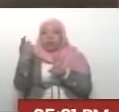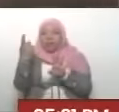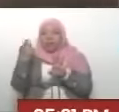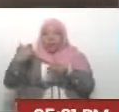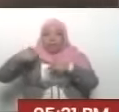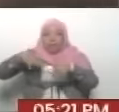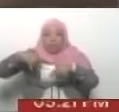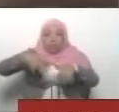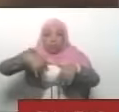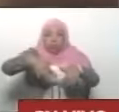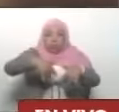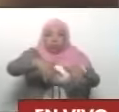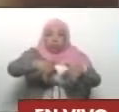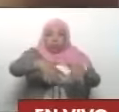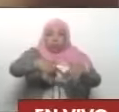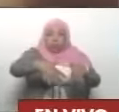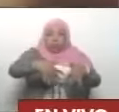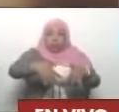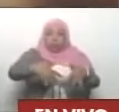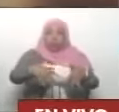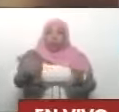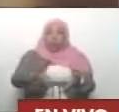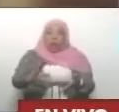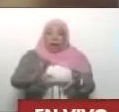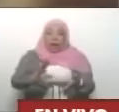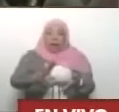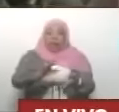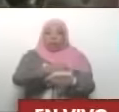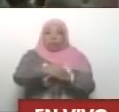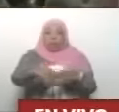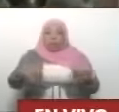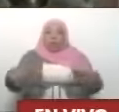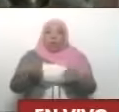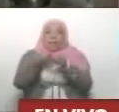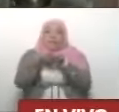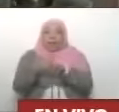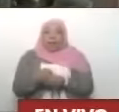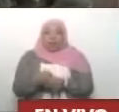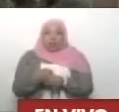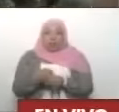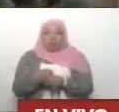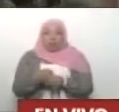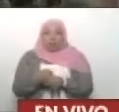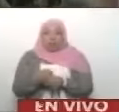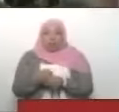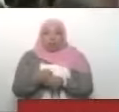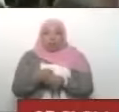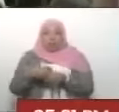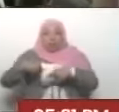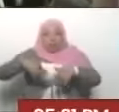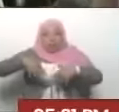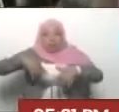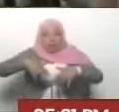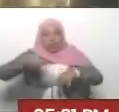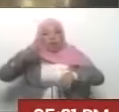movilizándose de punta a punta en la ciudad. Todavía estaban llegando las caravanas de la furia bolivariana